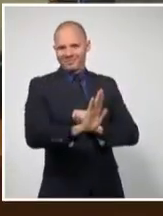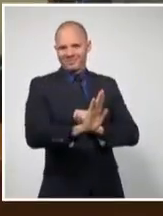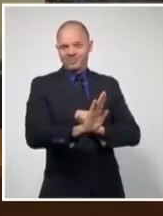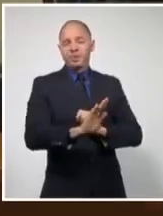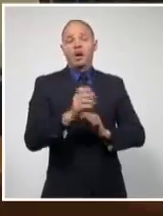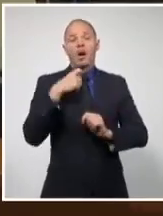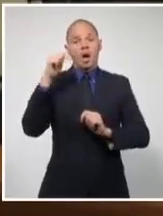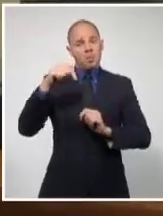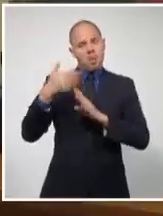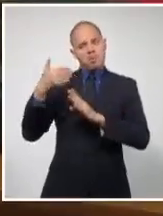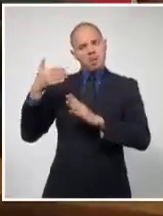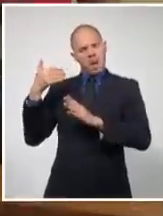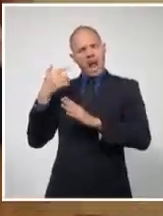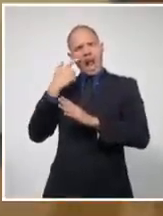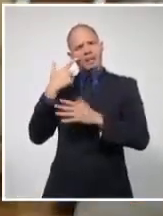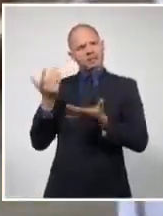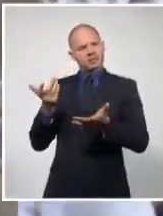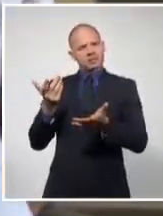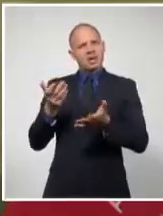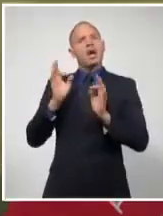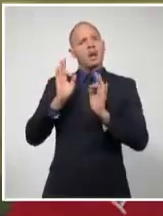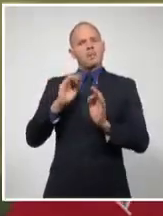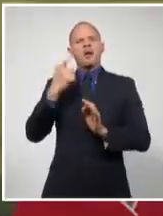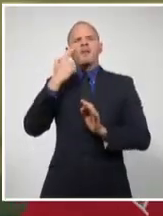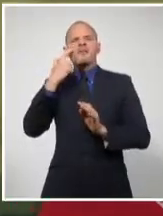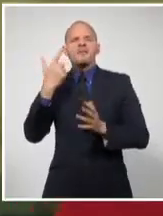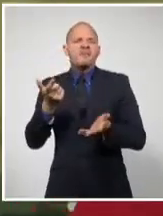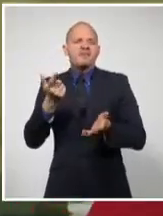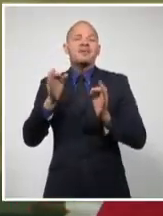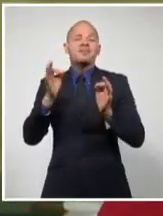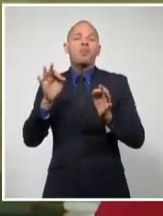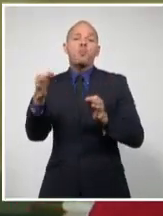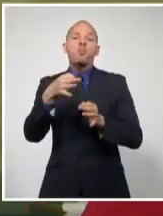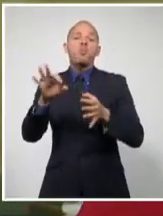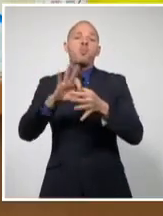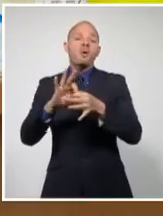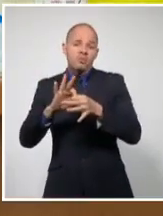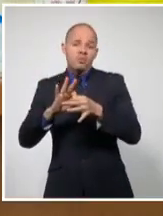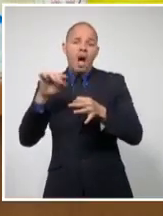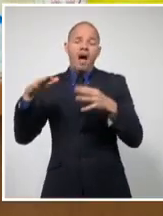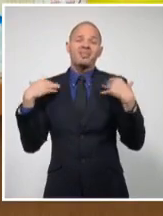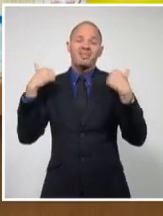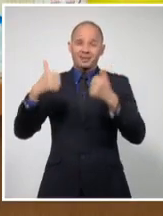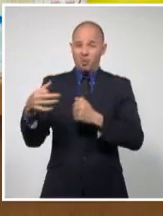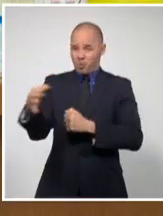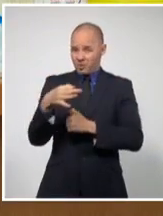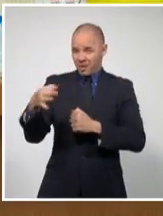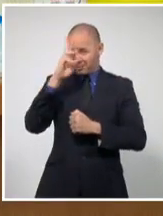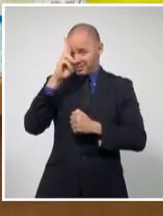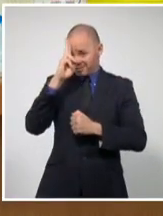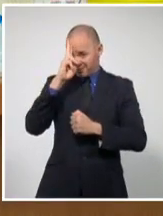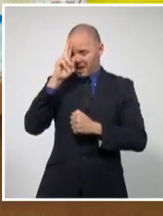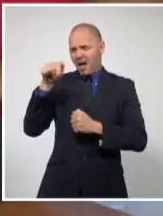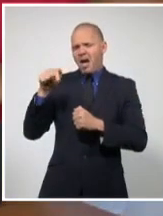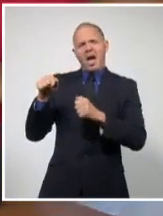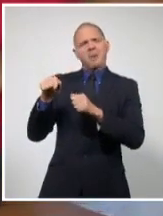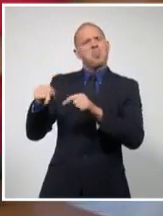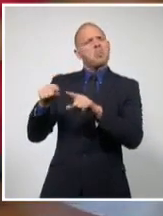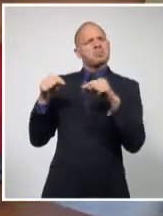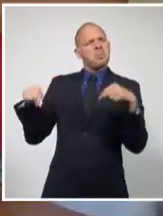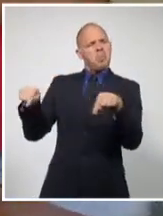más reciente pudimos comprobarla en la Dirección Municipal de Salud de Guanabacoa, donde un departamento se ha transformado en tienda eventual